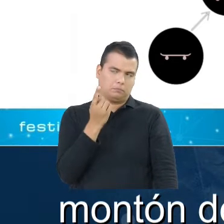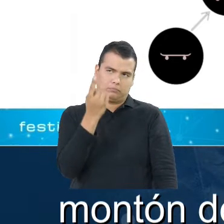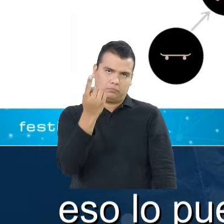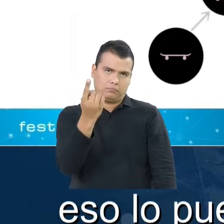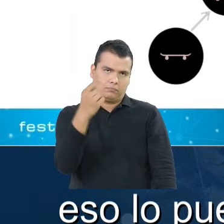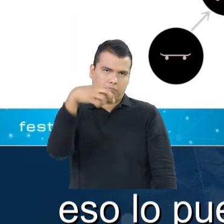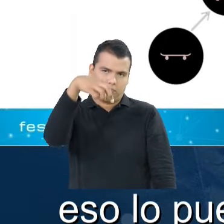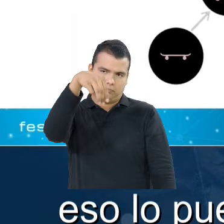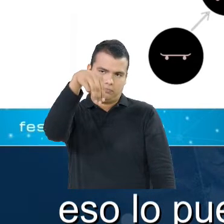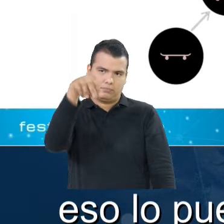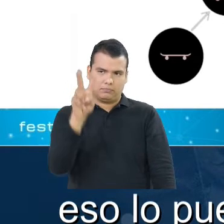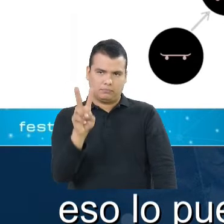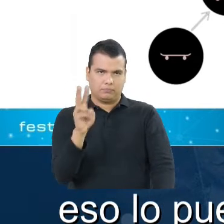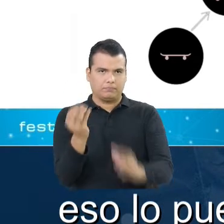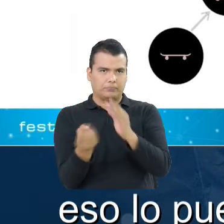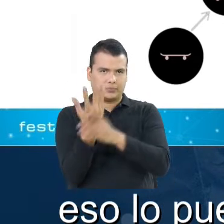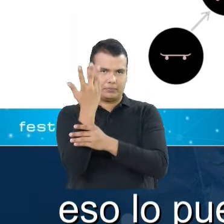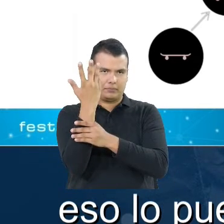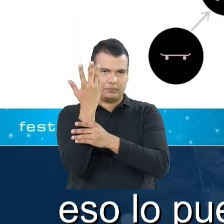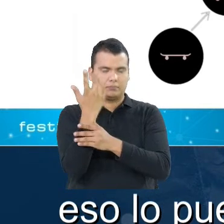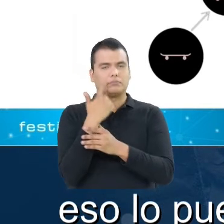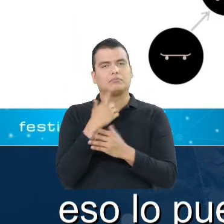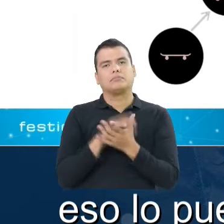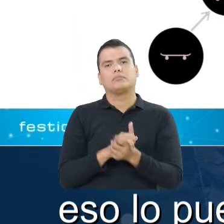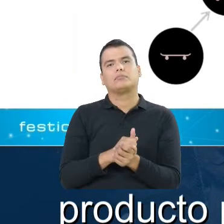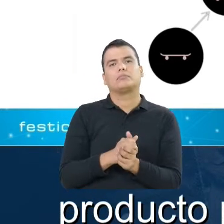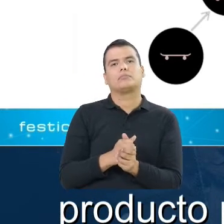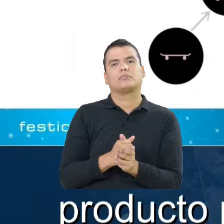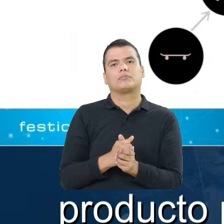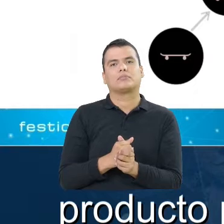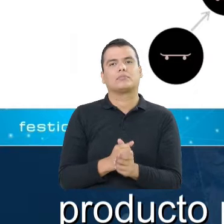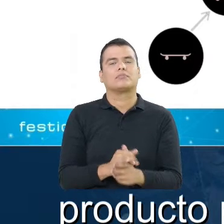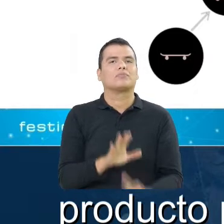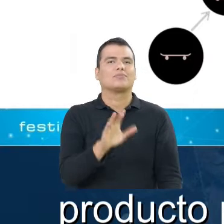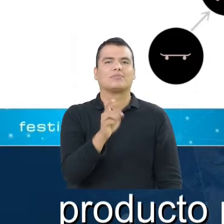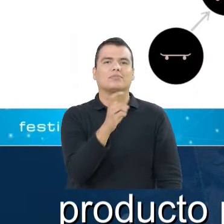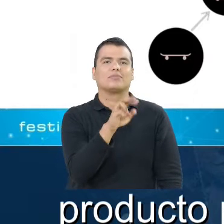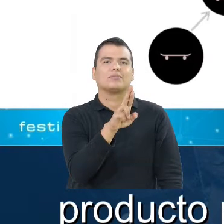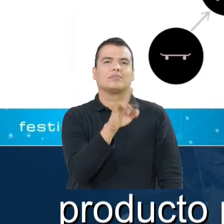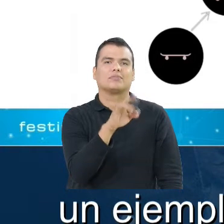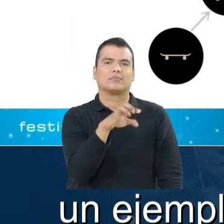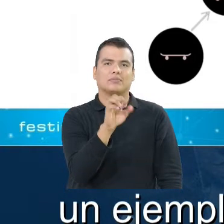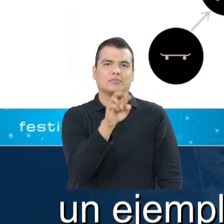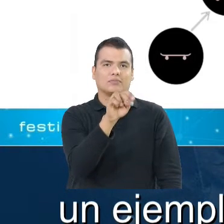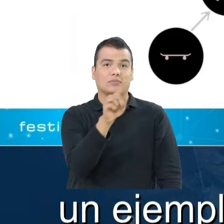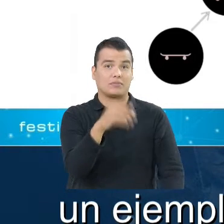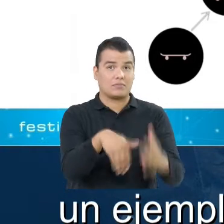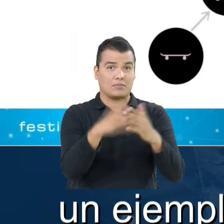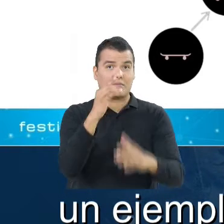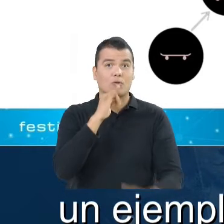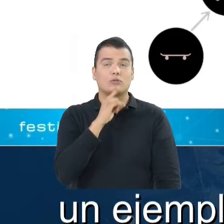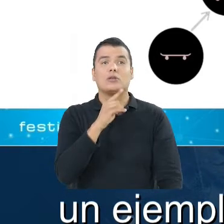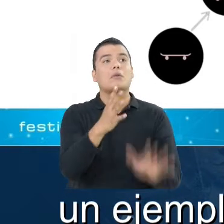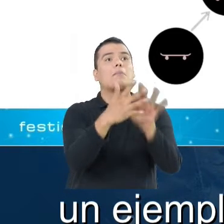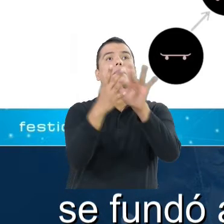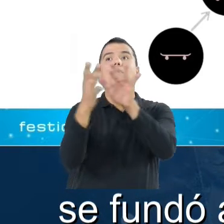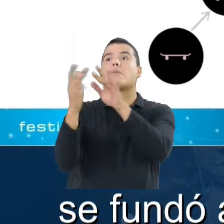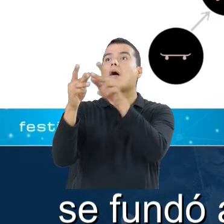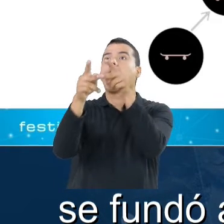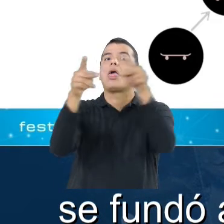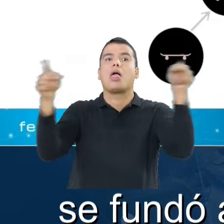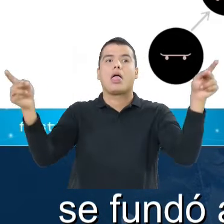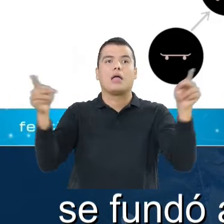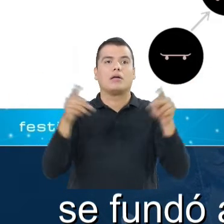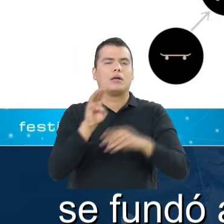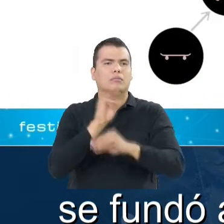Les doy un ejemplo, una historia. Cuando Groupon se fundó aquí en Estados Unidos, no comenzaron a contactar 10.000 proveedores, construyeron